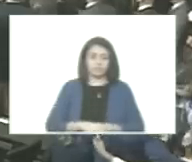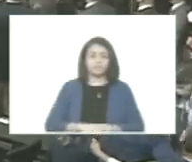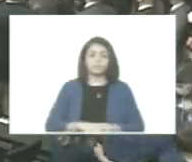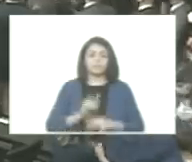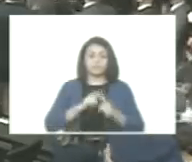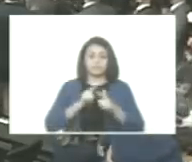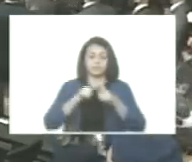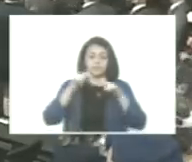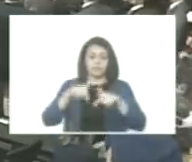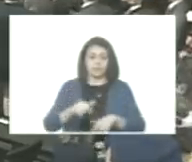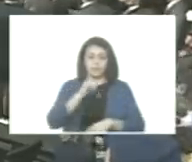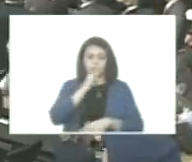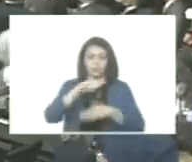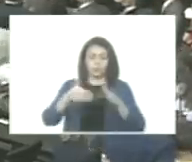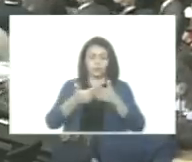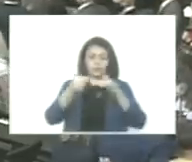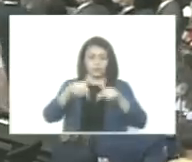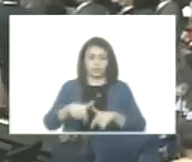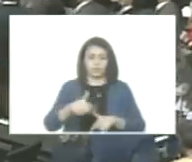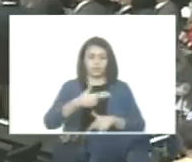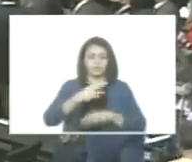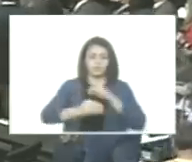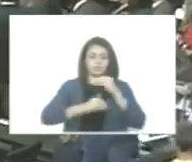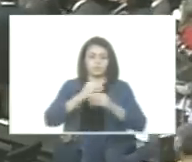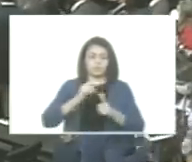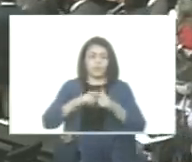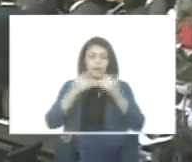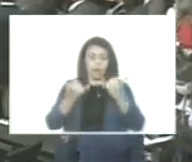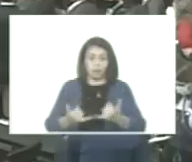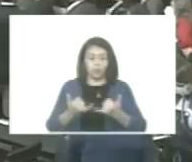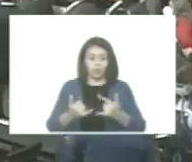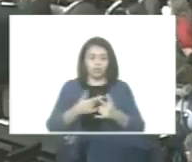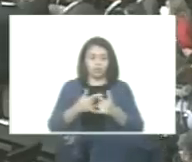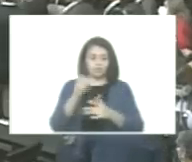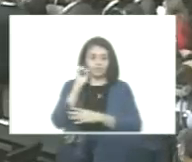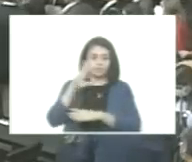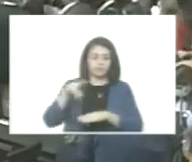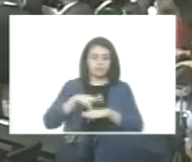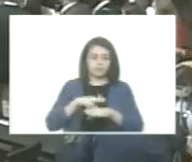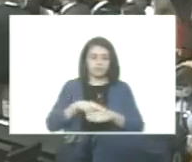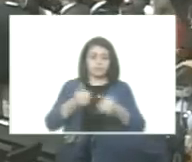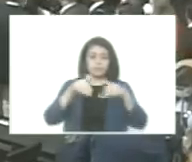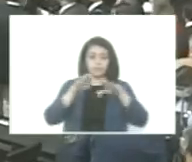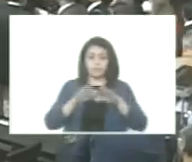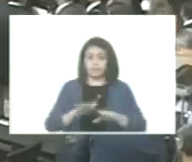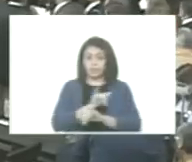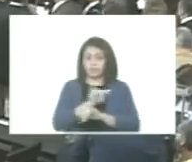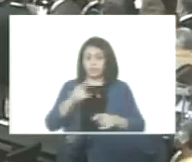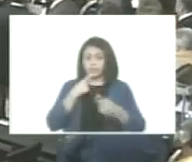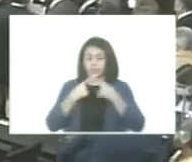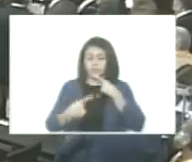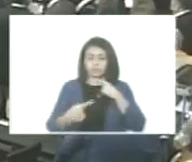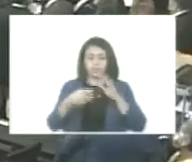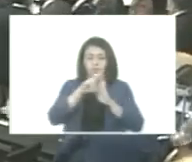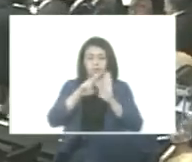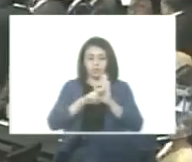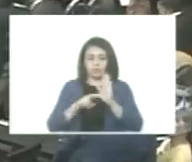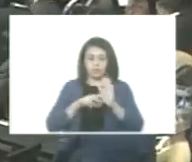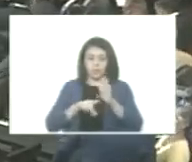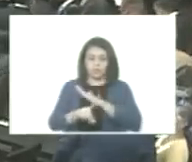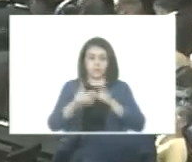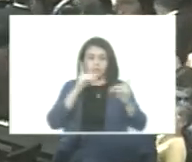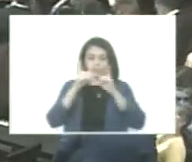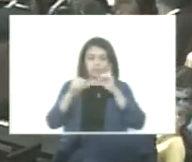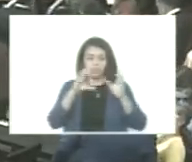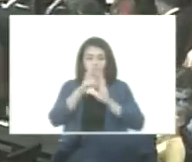paisaje. Y bueno, esta es la información que hasta el momento se generó. Por ahora, el Parlamento Nacional, según lo que reza el Reglamento Interior de Debates